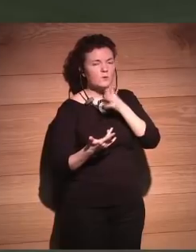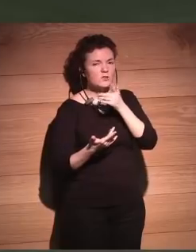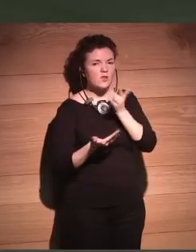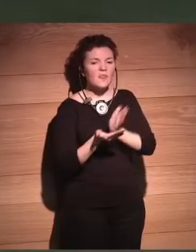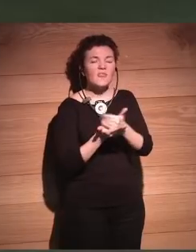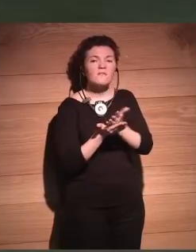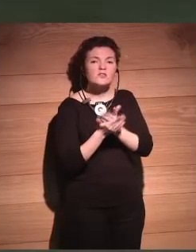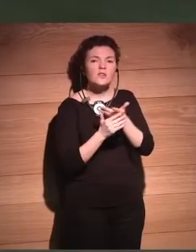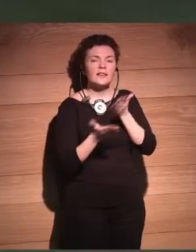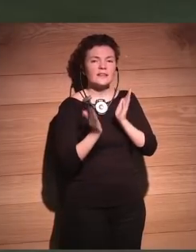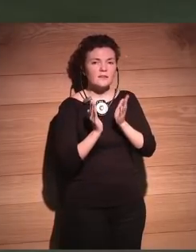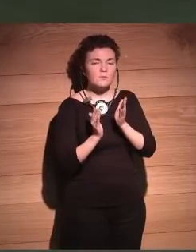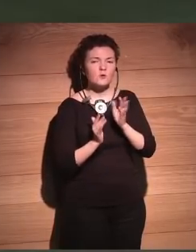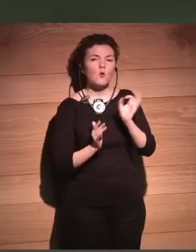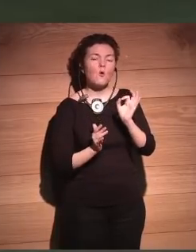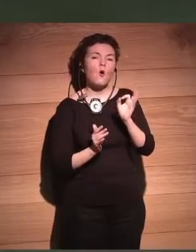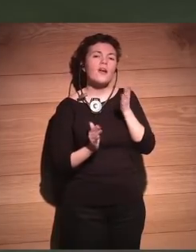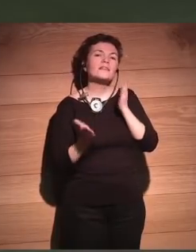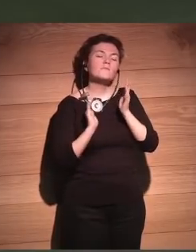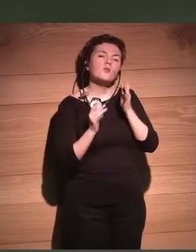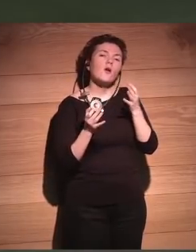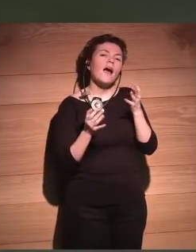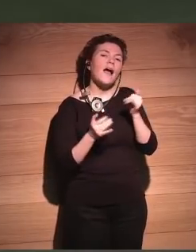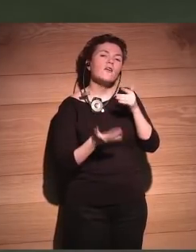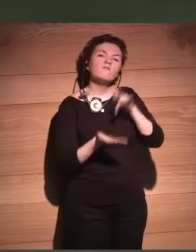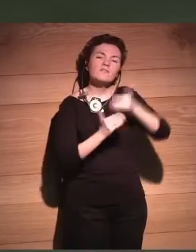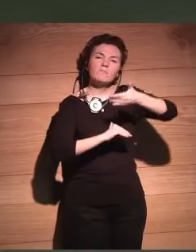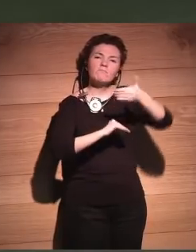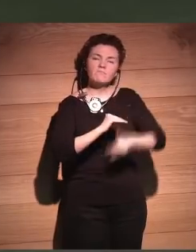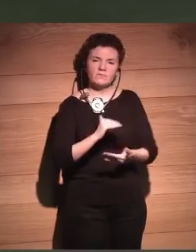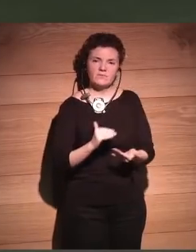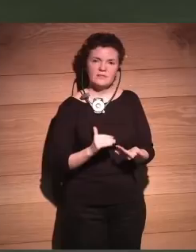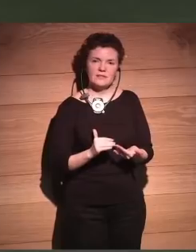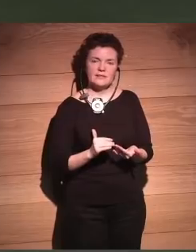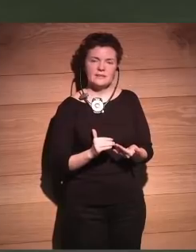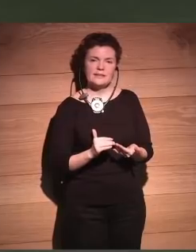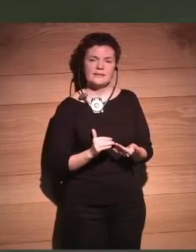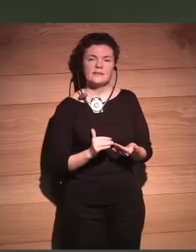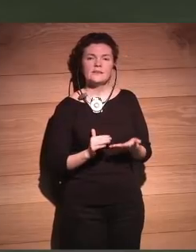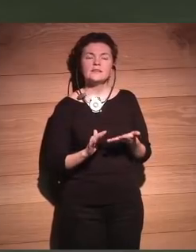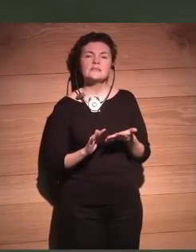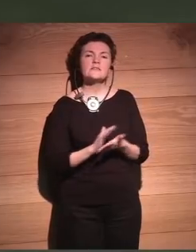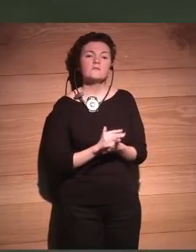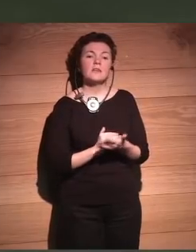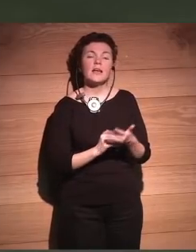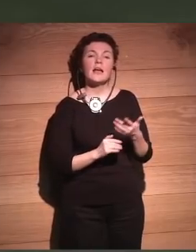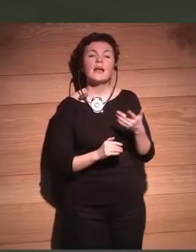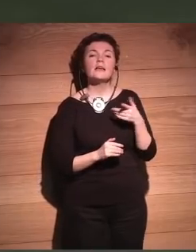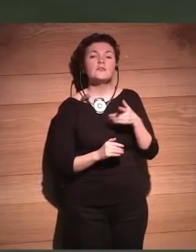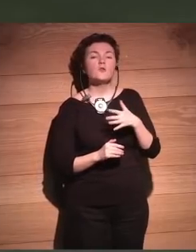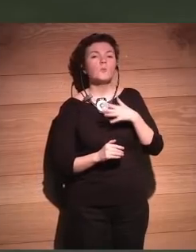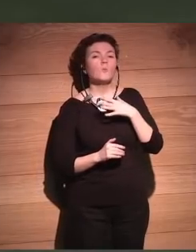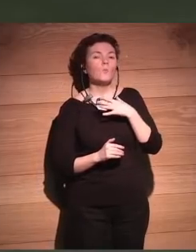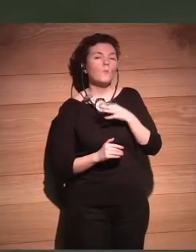división del tratamiento el tratamiento tiene una fecha de caducidad, es decir, este suministro pues puede